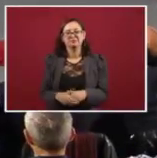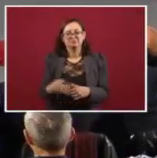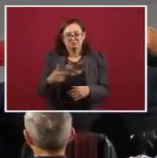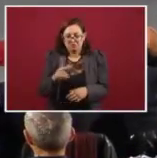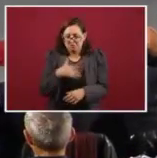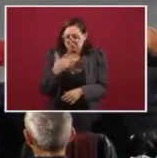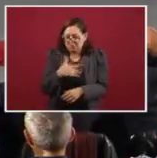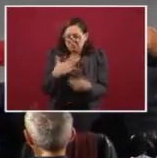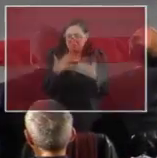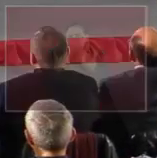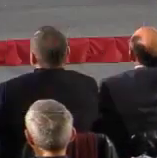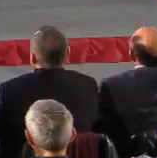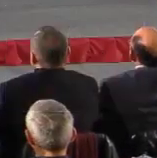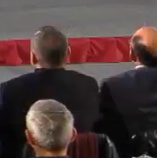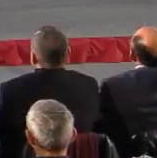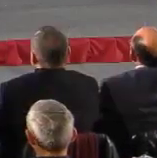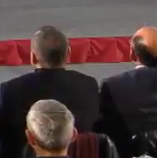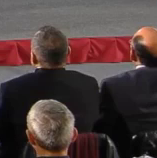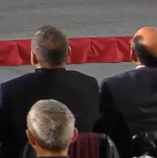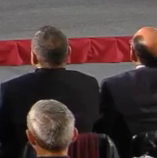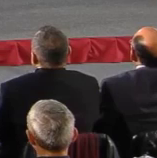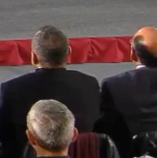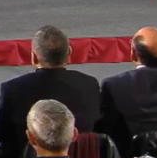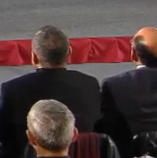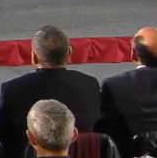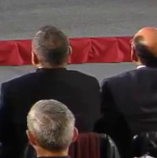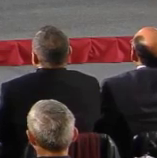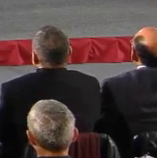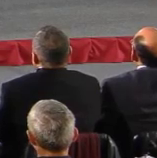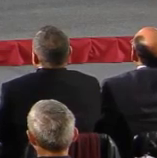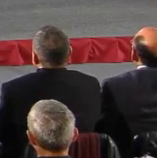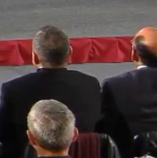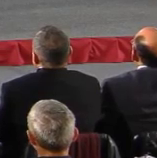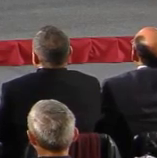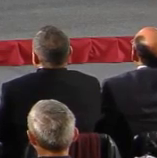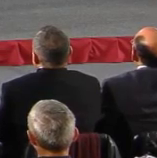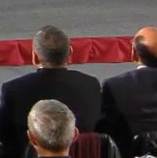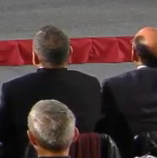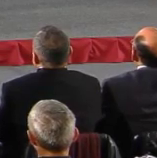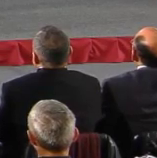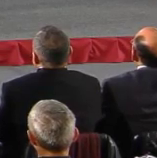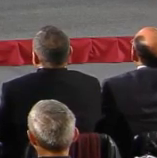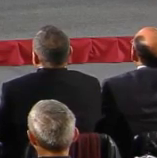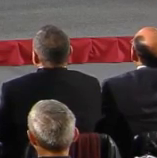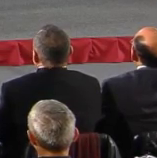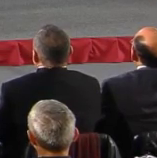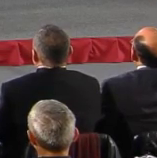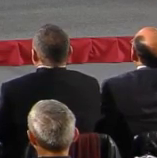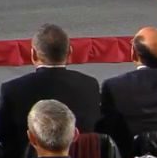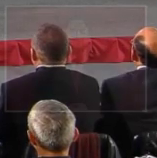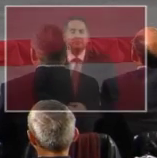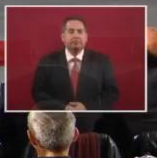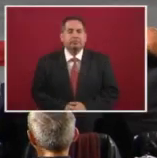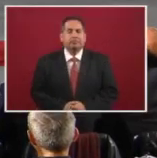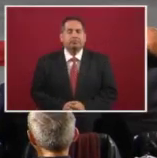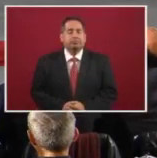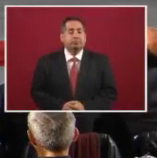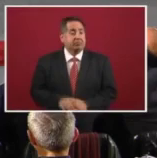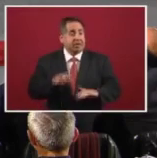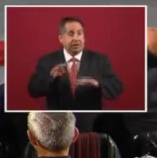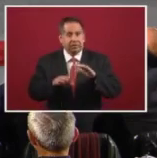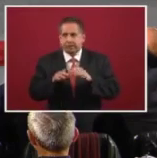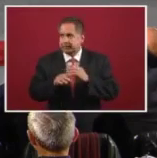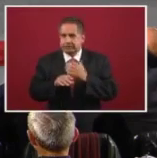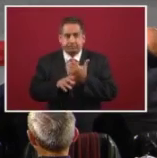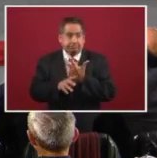estoy bien, o sea, cuando puedo me escapo, aunque no les guste a algunos que yo